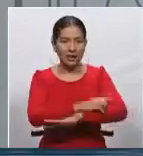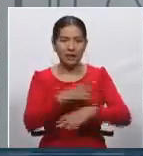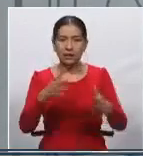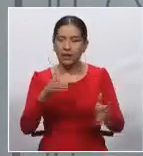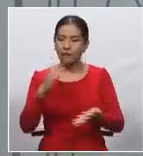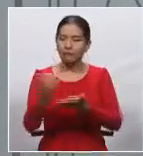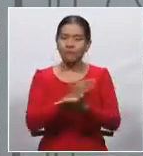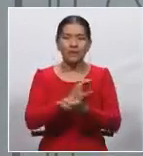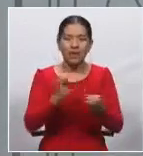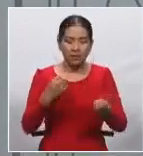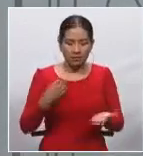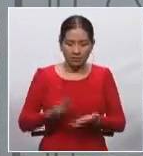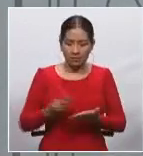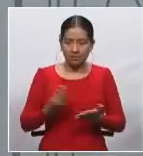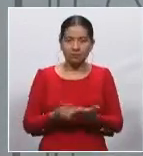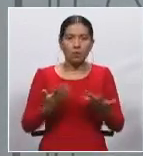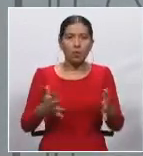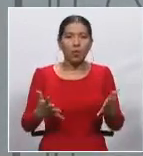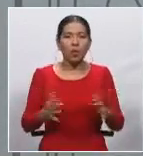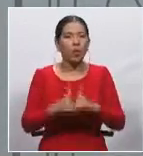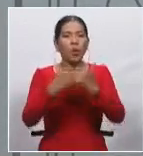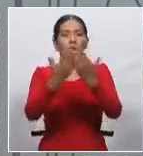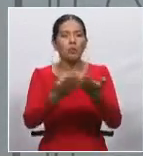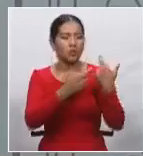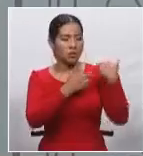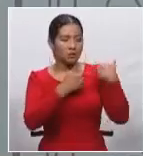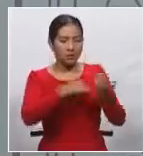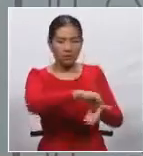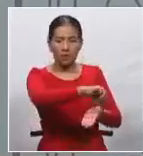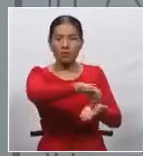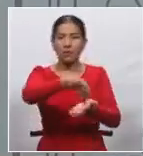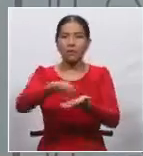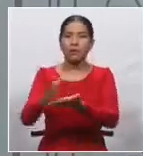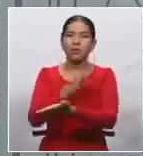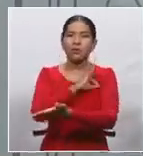tienen flujo para poder afrontar responsabilidades.